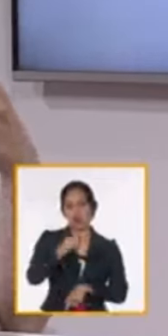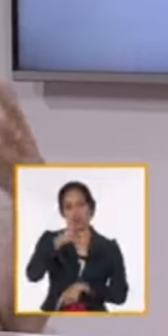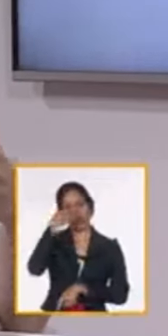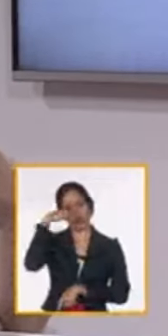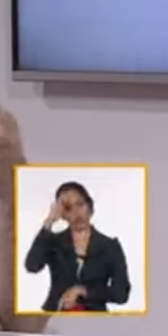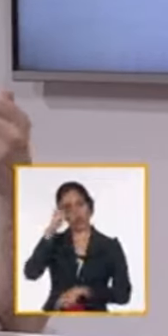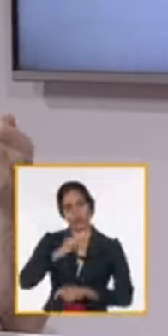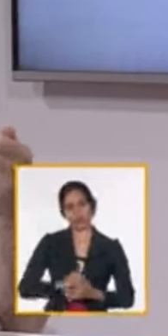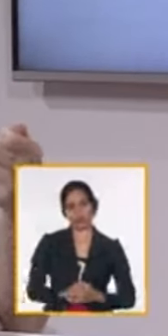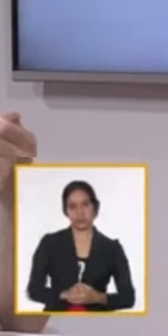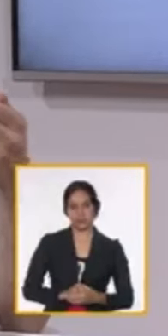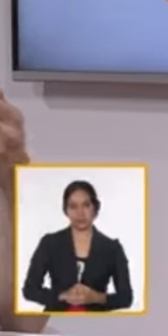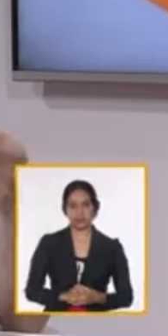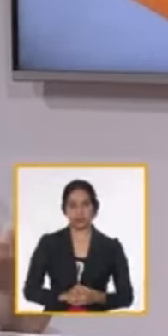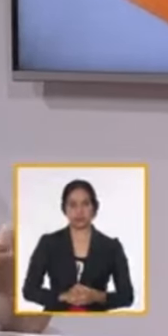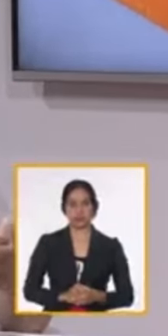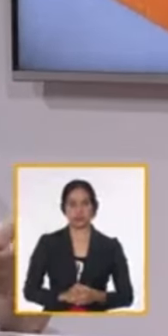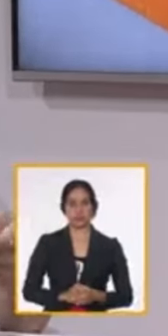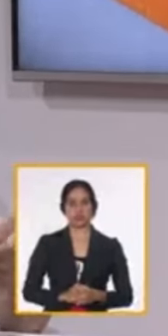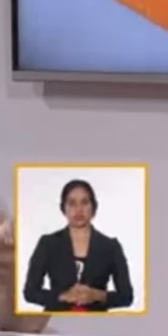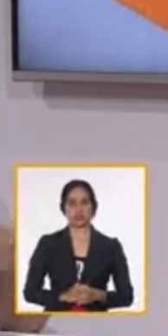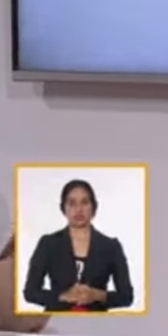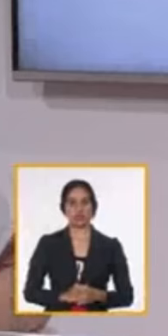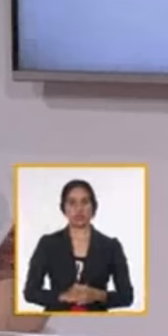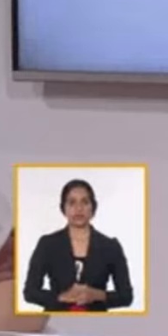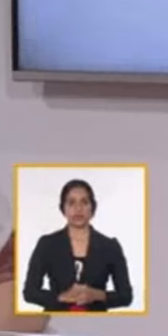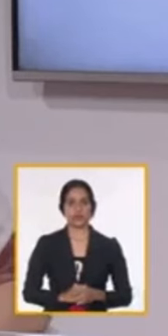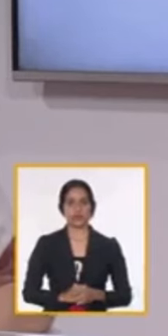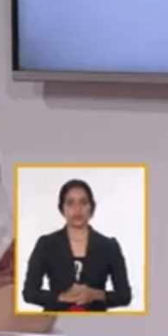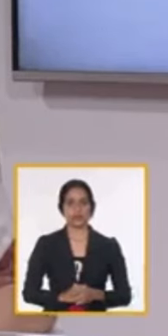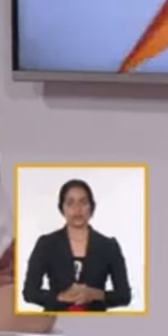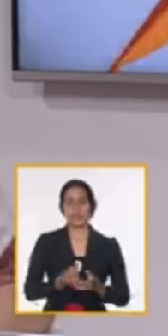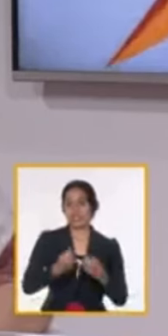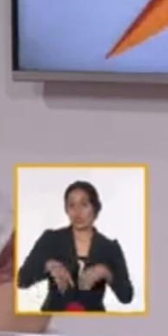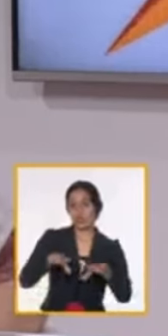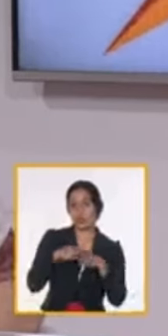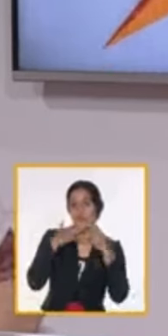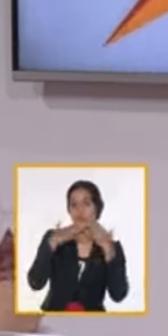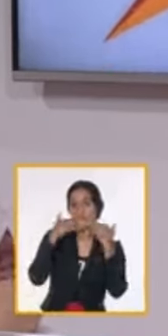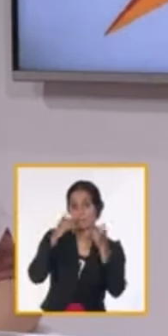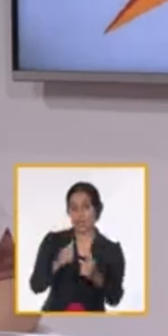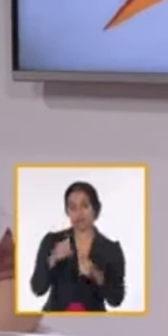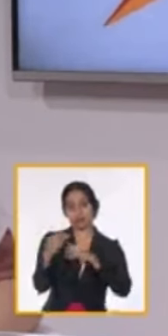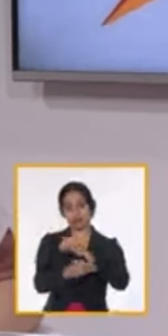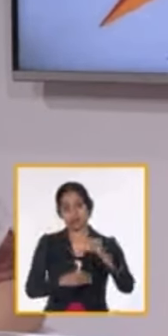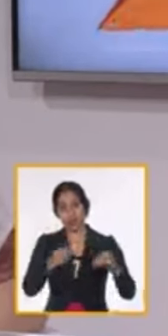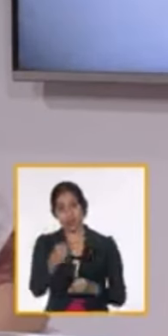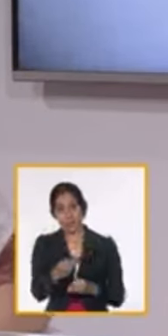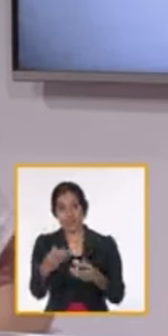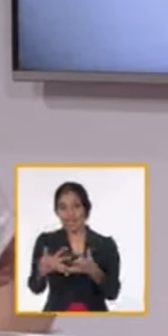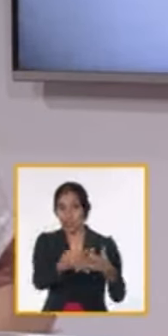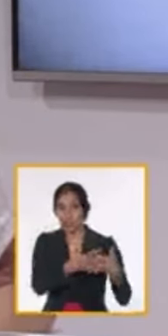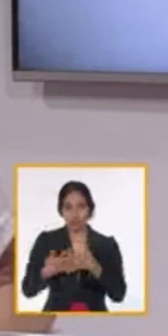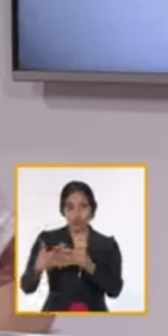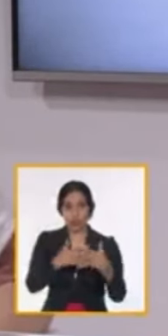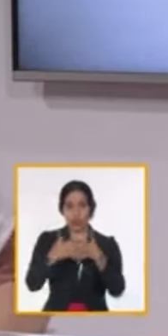que las causas justas que el gobierno de los Estados Unidos trata de derrotar tengan capacidad